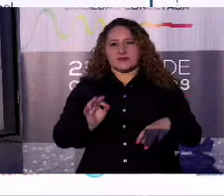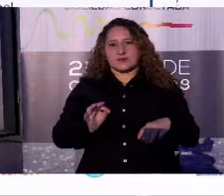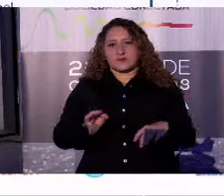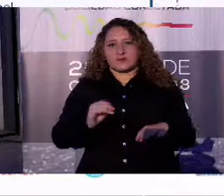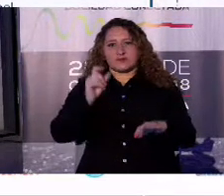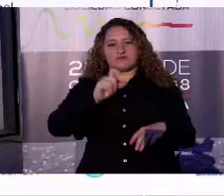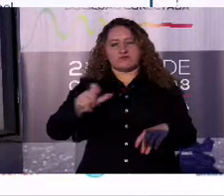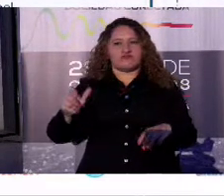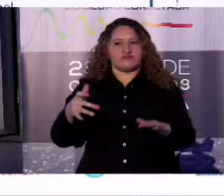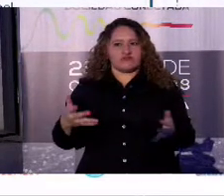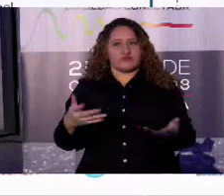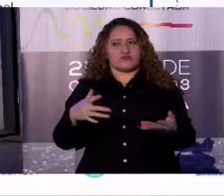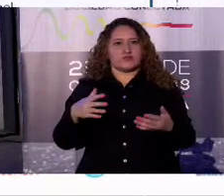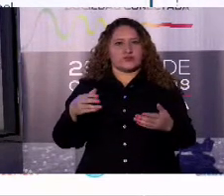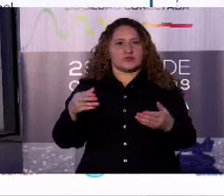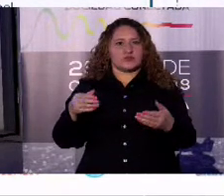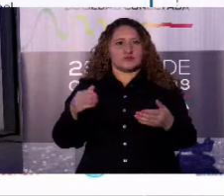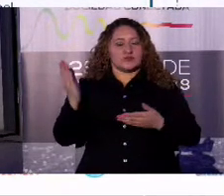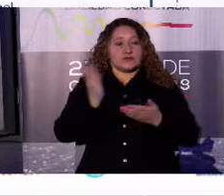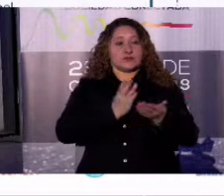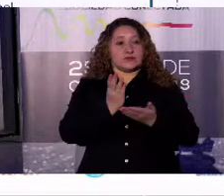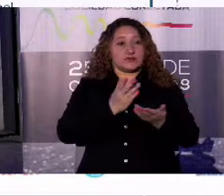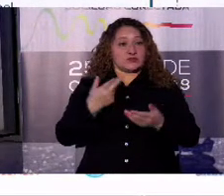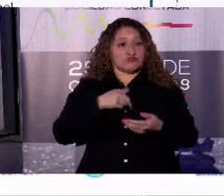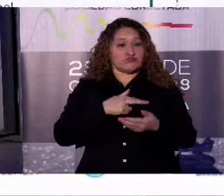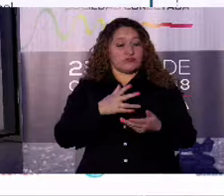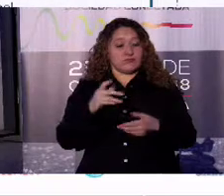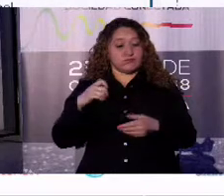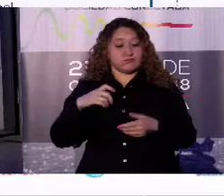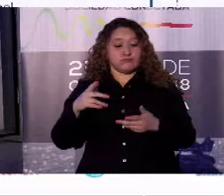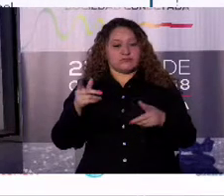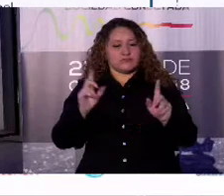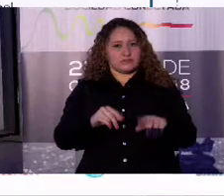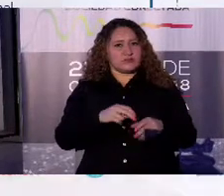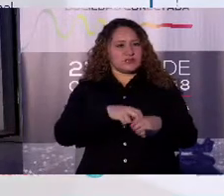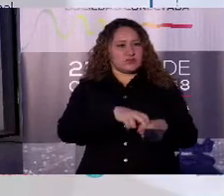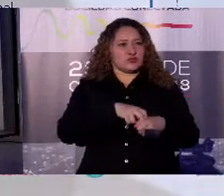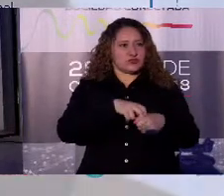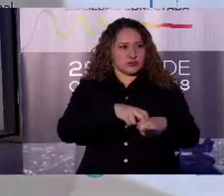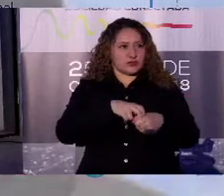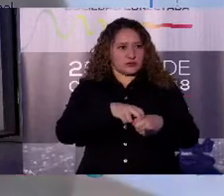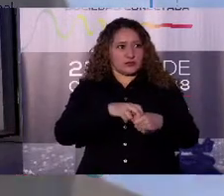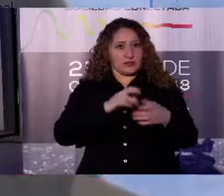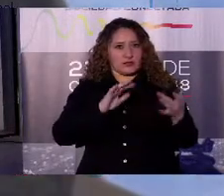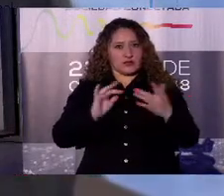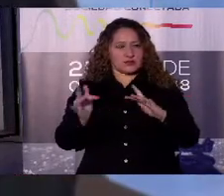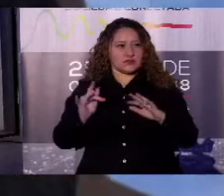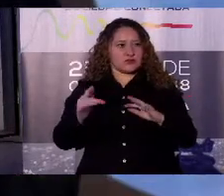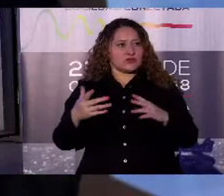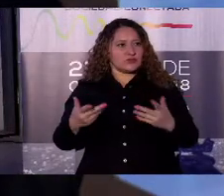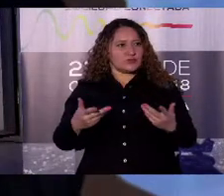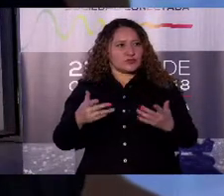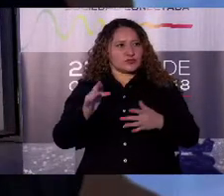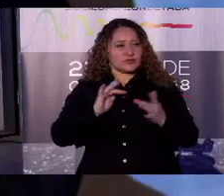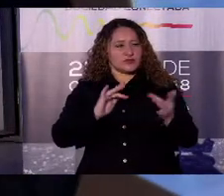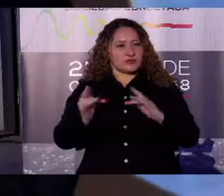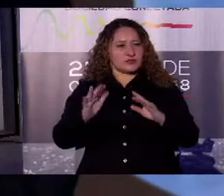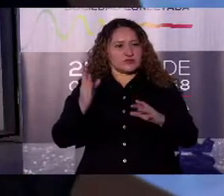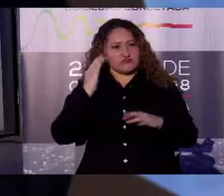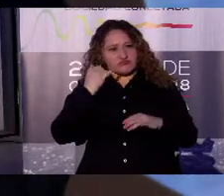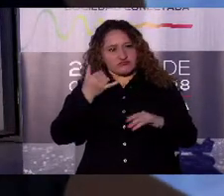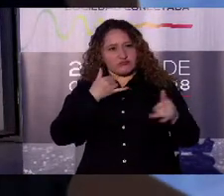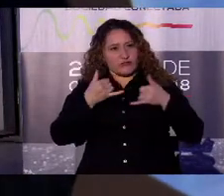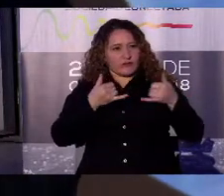dando, además de los servicios que tenemos aquí, en la parte de transporte, eso solamente hablamos de las redes móviles, pero también la red de transporte, o sea, se